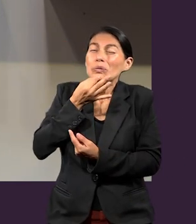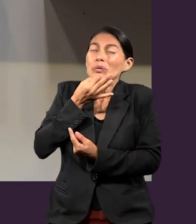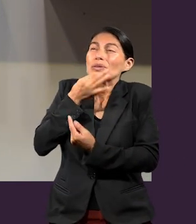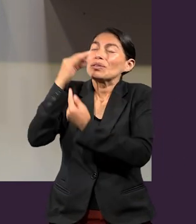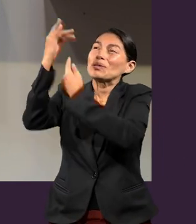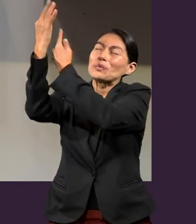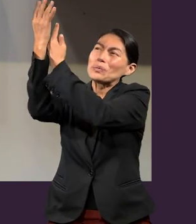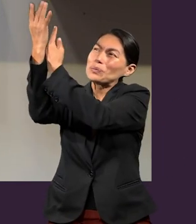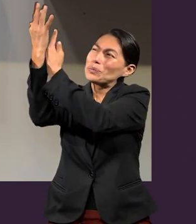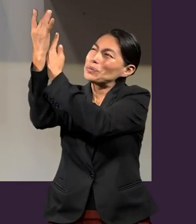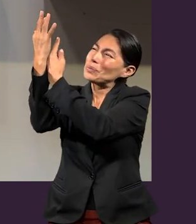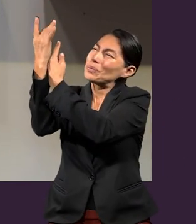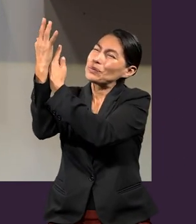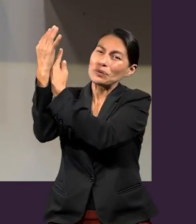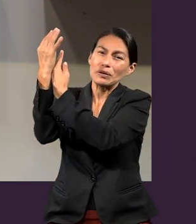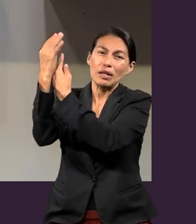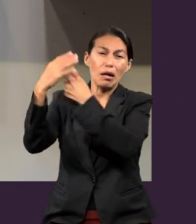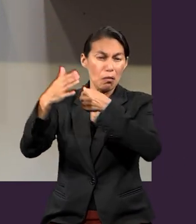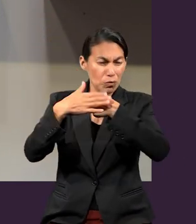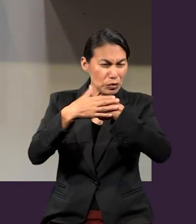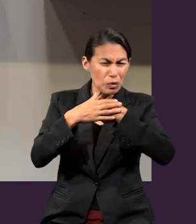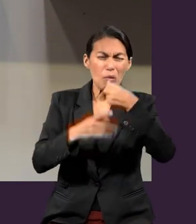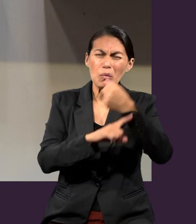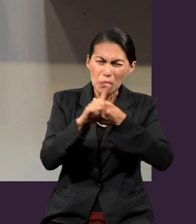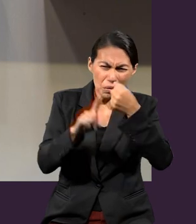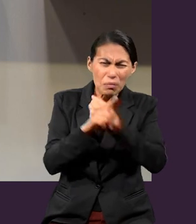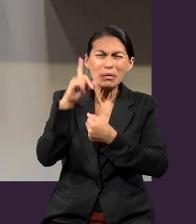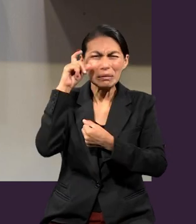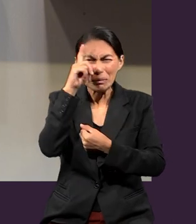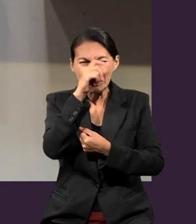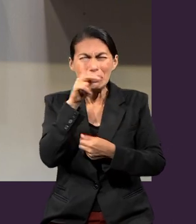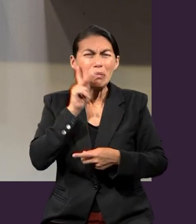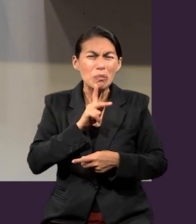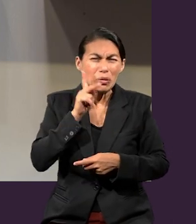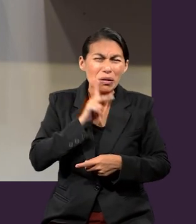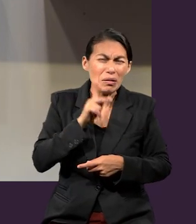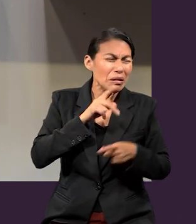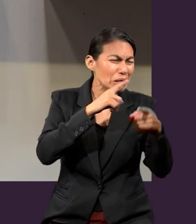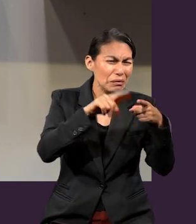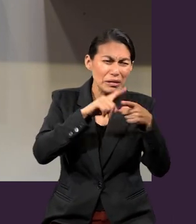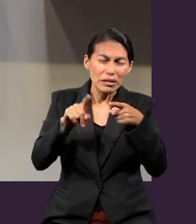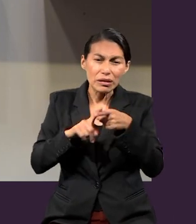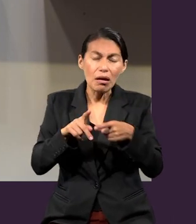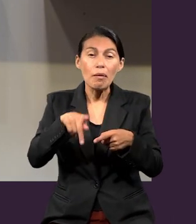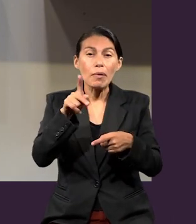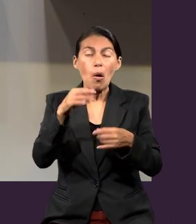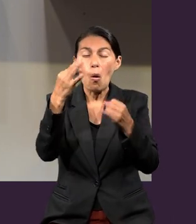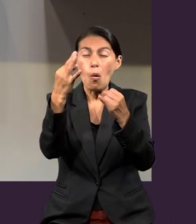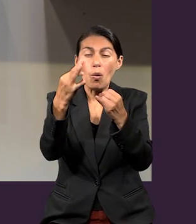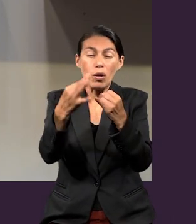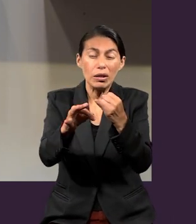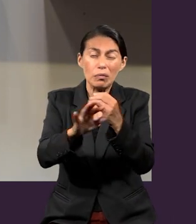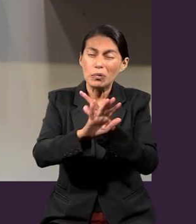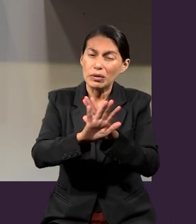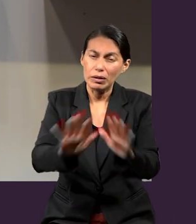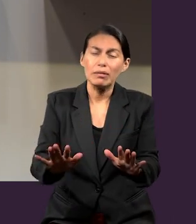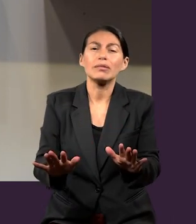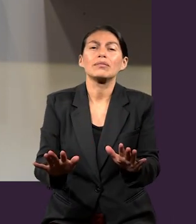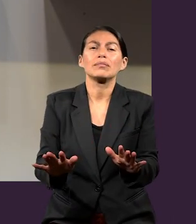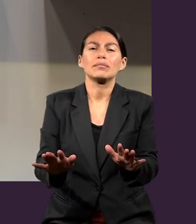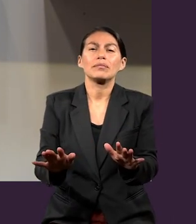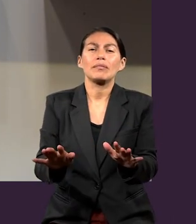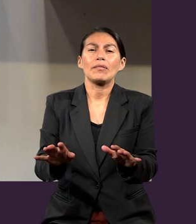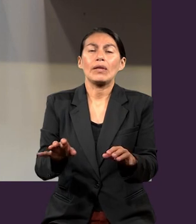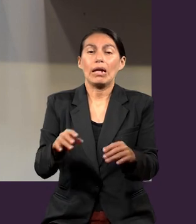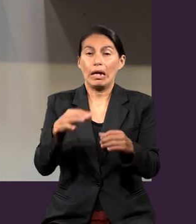Amén. Y aunque avecinan dificultades, pruebas, son las últimas pruebas. Son las pruebas